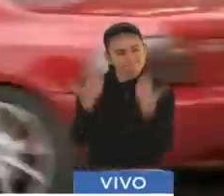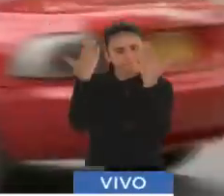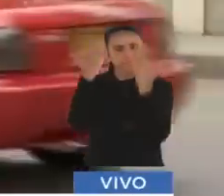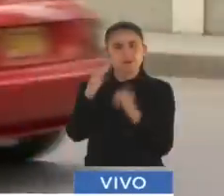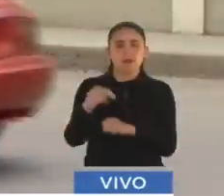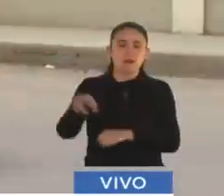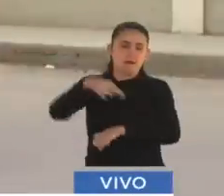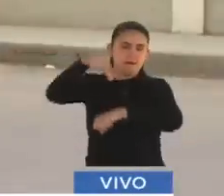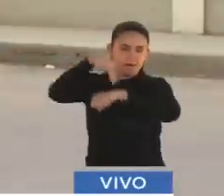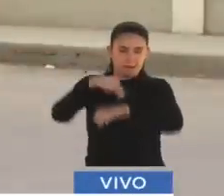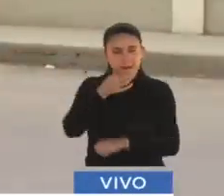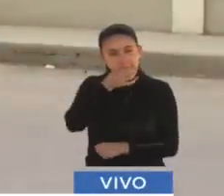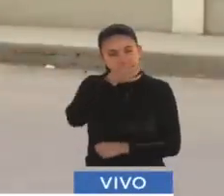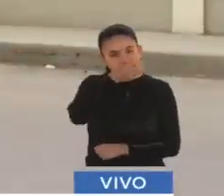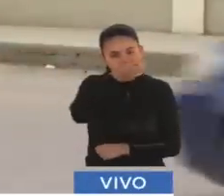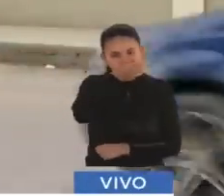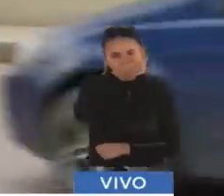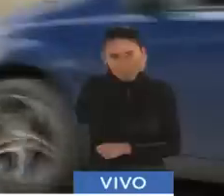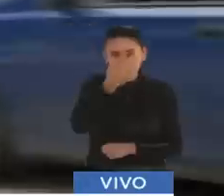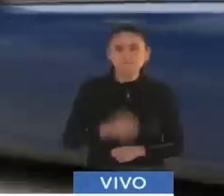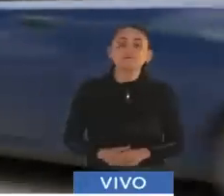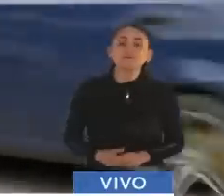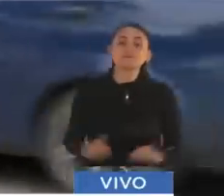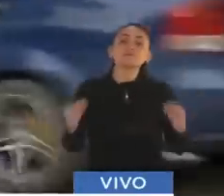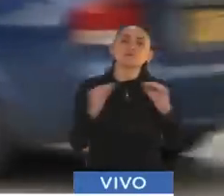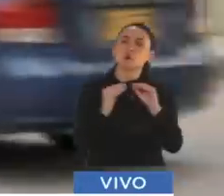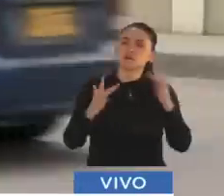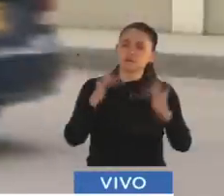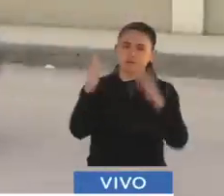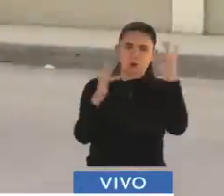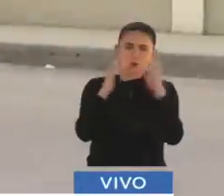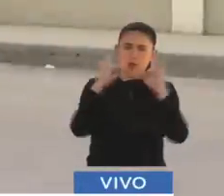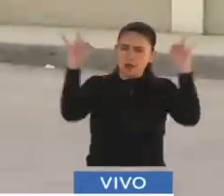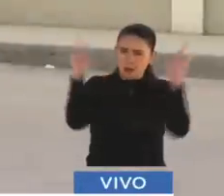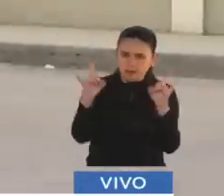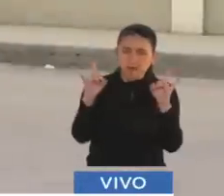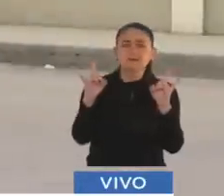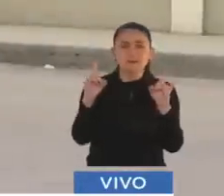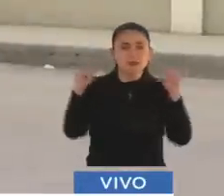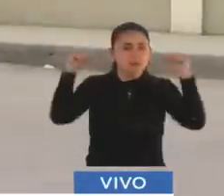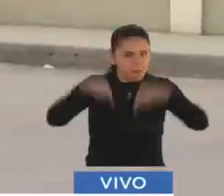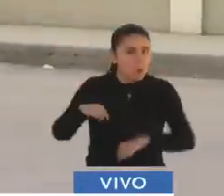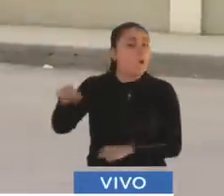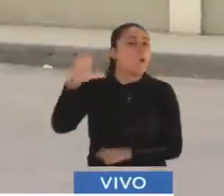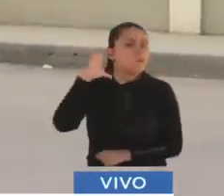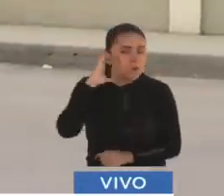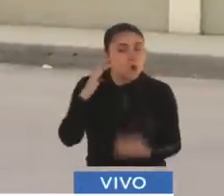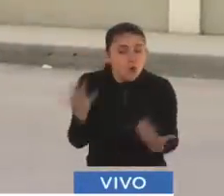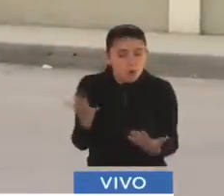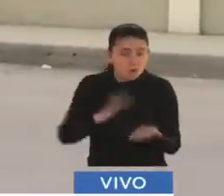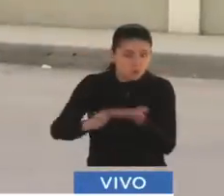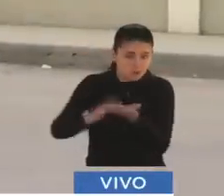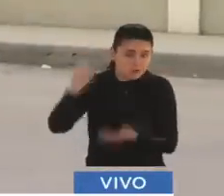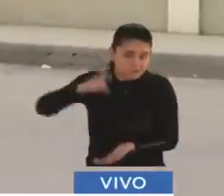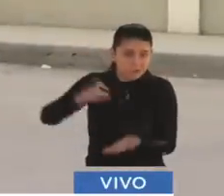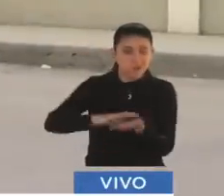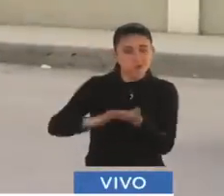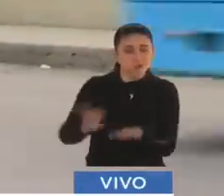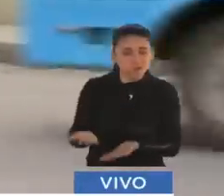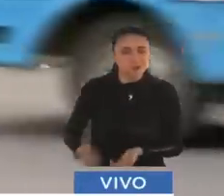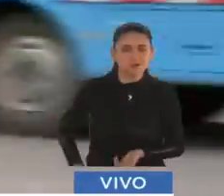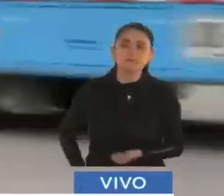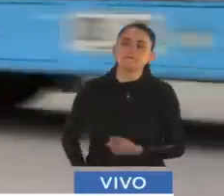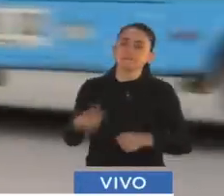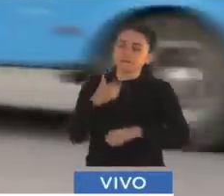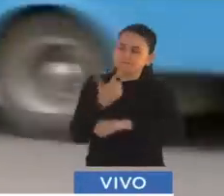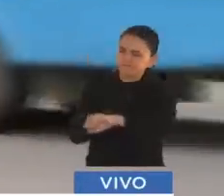¿Y cómo mejorar la conectividad con el puerto nariñense de Tumaco? Es otro de los temas que se están abordando. Ya inició también esas primeras propuestas del